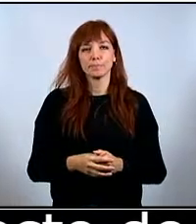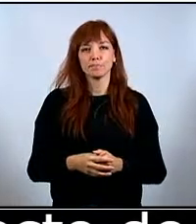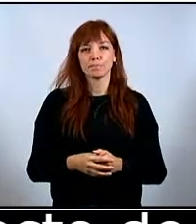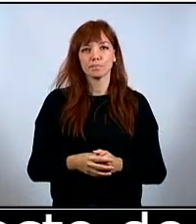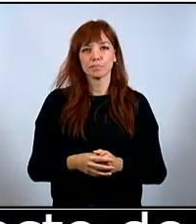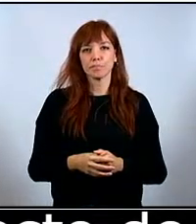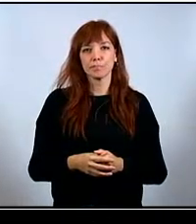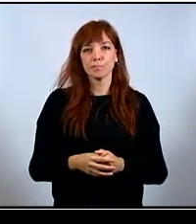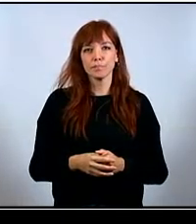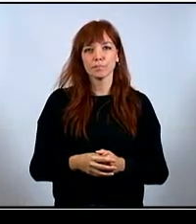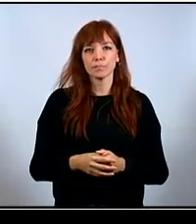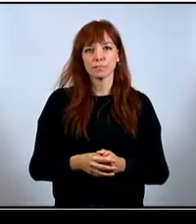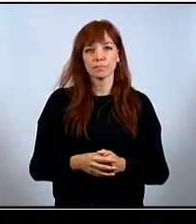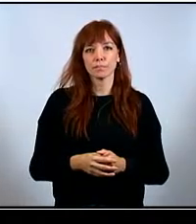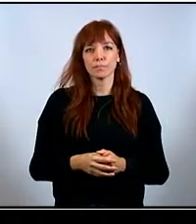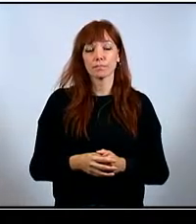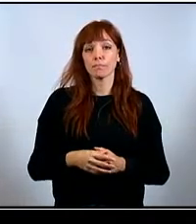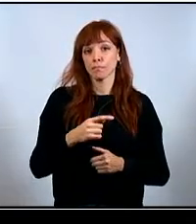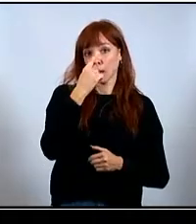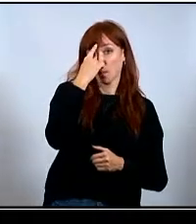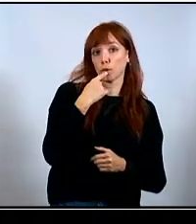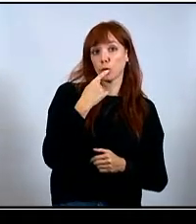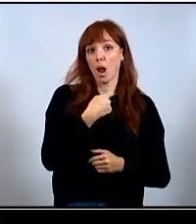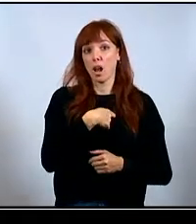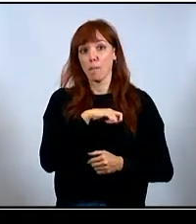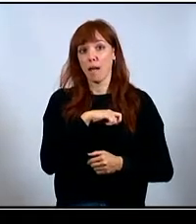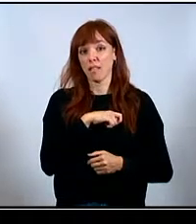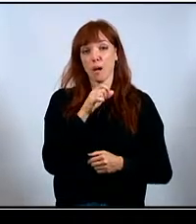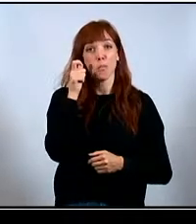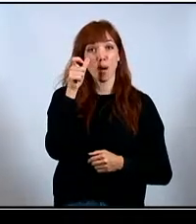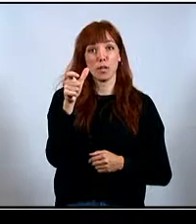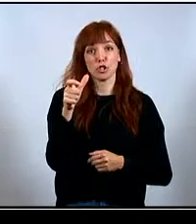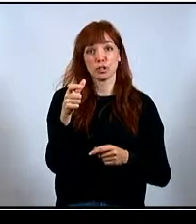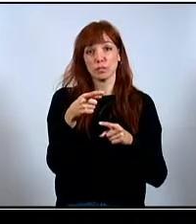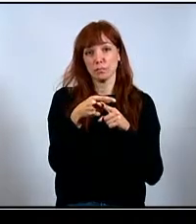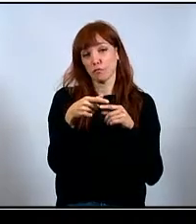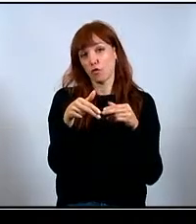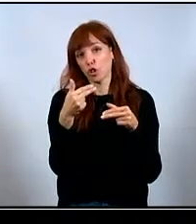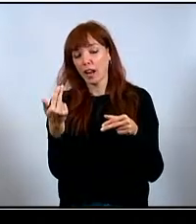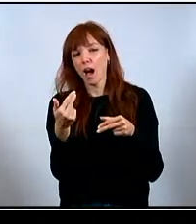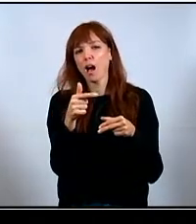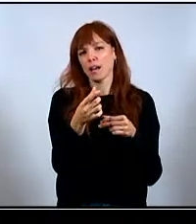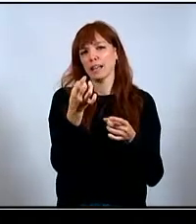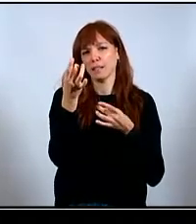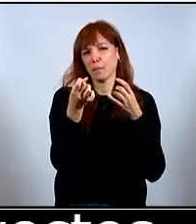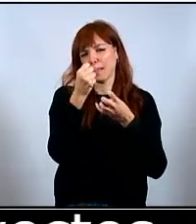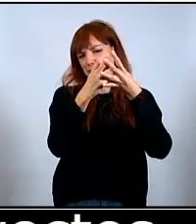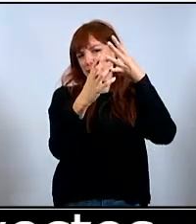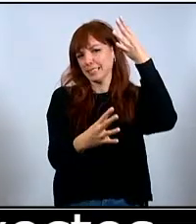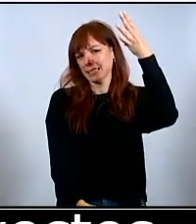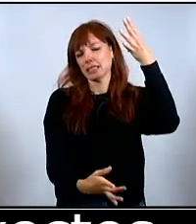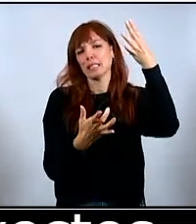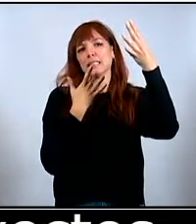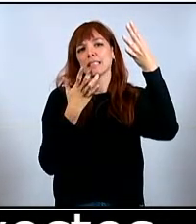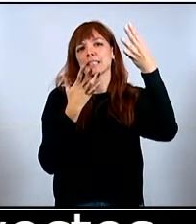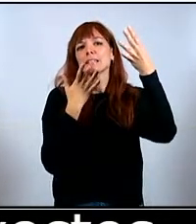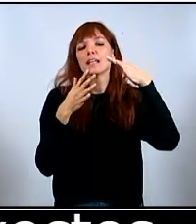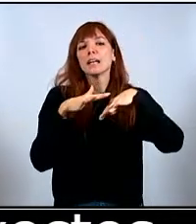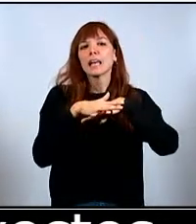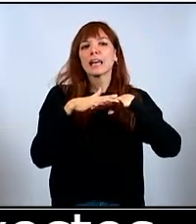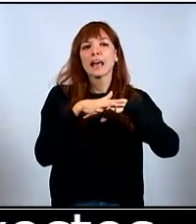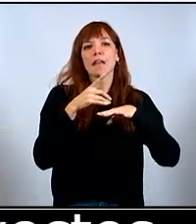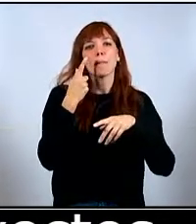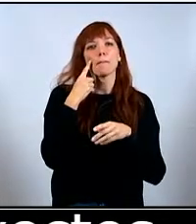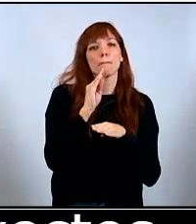En la zona fronteriza hispano-lusa se han desarrollado cientos de proyectos en este marco de esta iniciativa. Destacan las redes de protección civil de vigilancia a